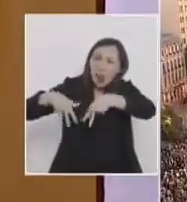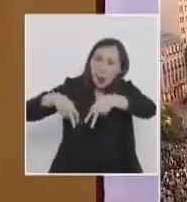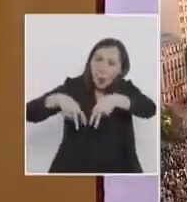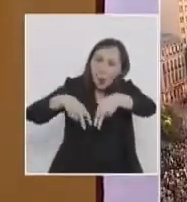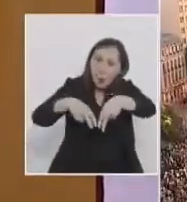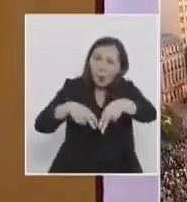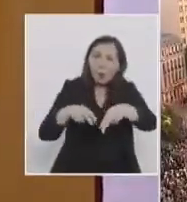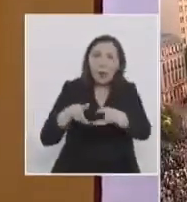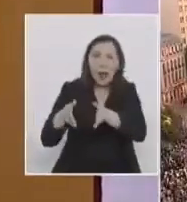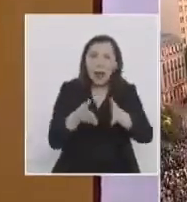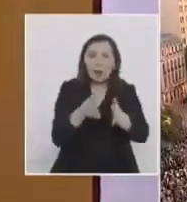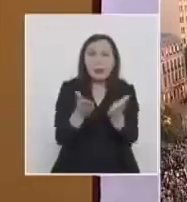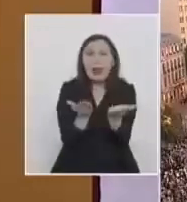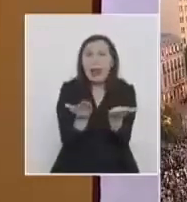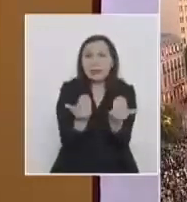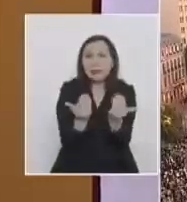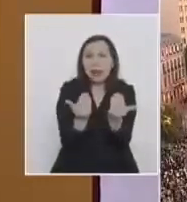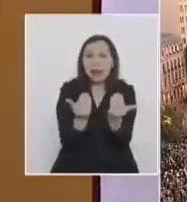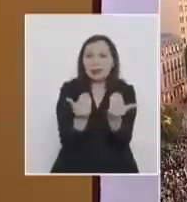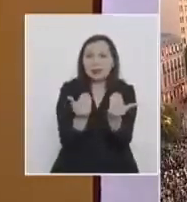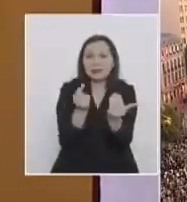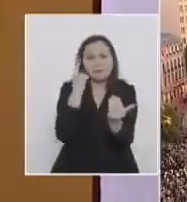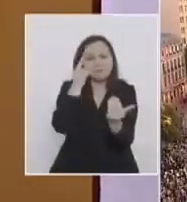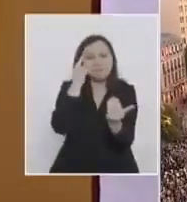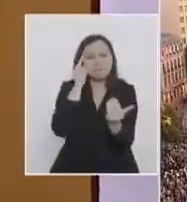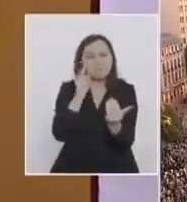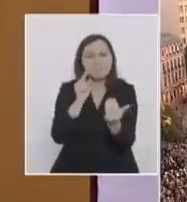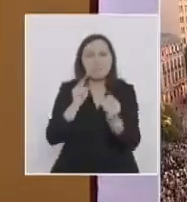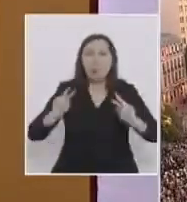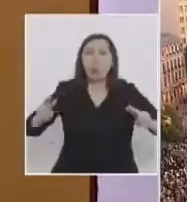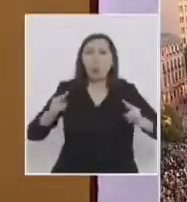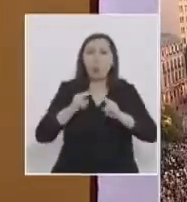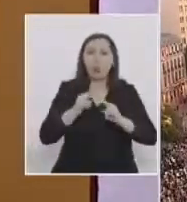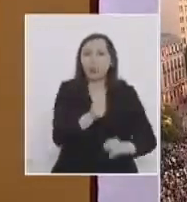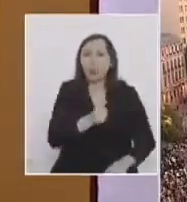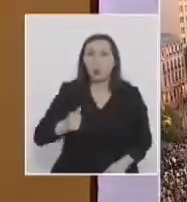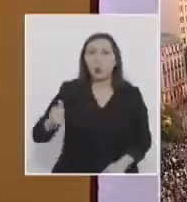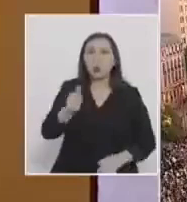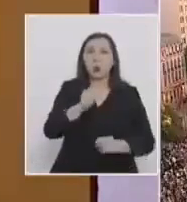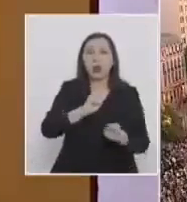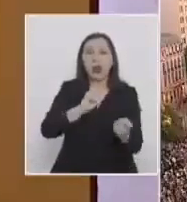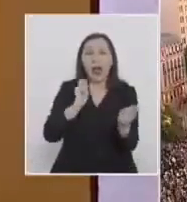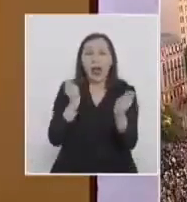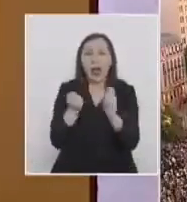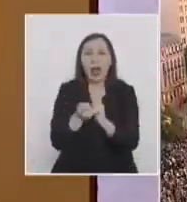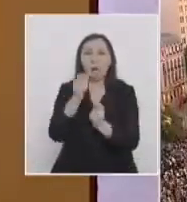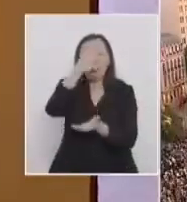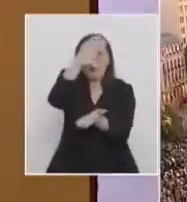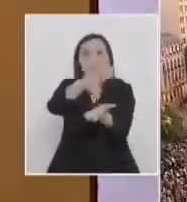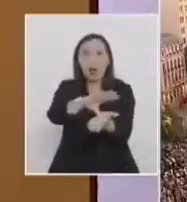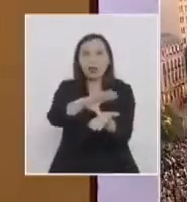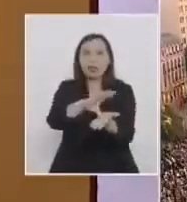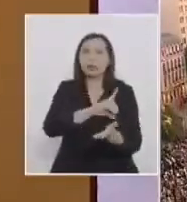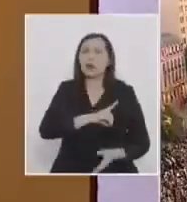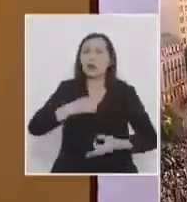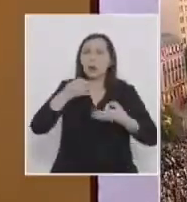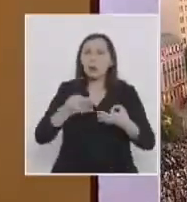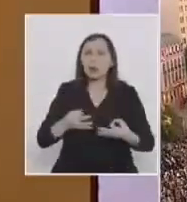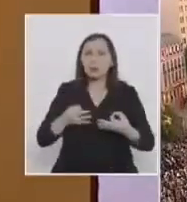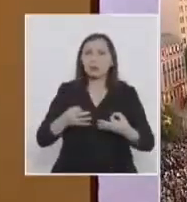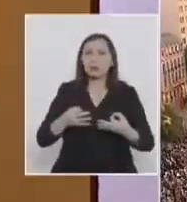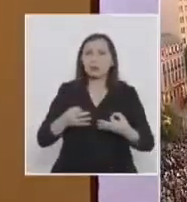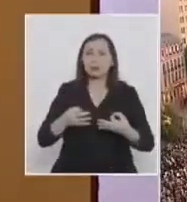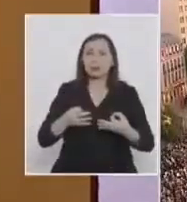ruta de la esperanza y construyamos todos el cambio hacia un país que sea digno y